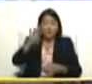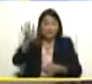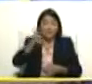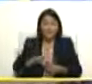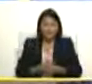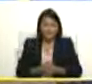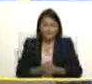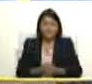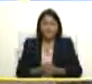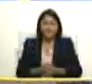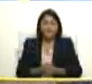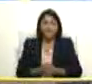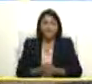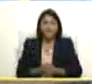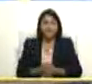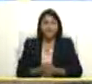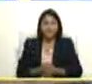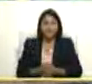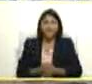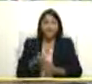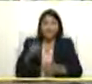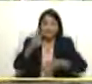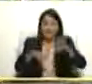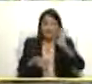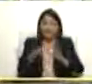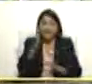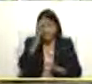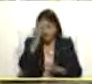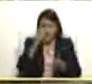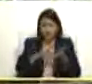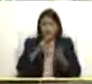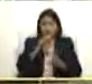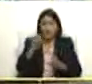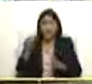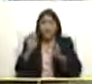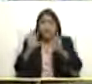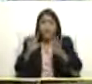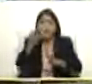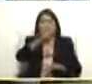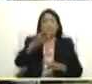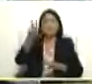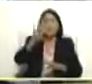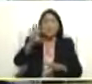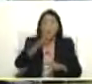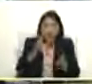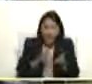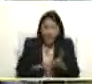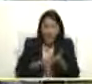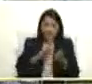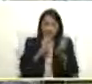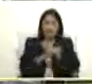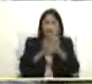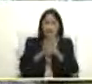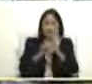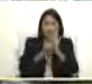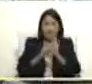de Venezuela. Y ese 15 de febrero de 2009, el pueblo aprobó la enmienda constitucional.